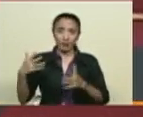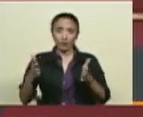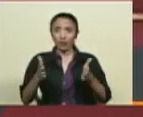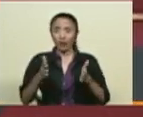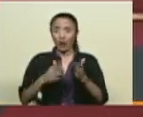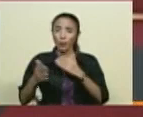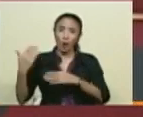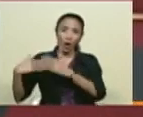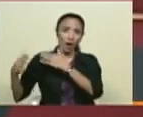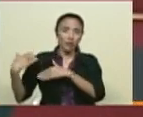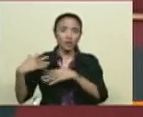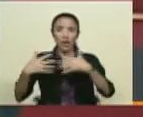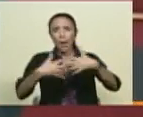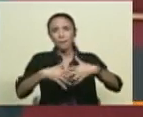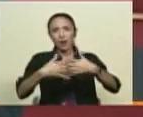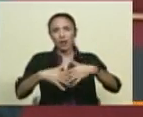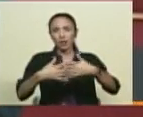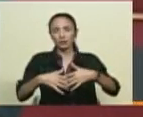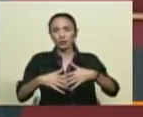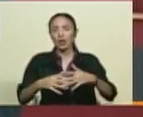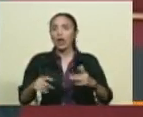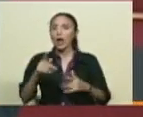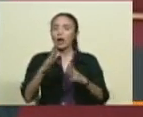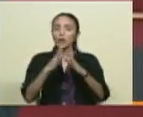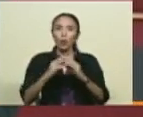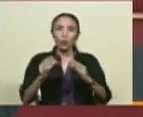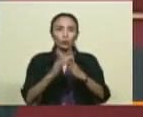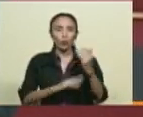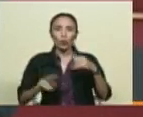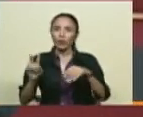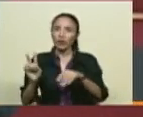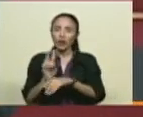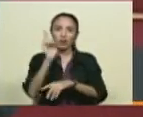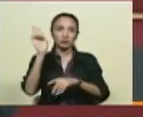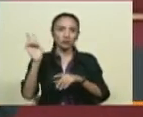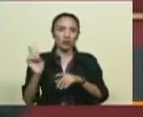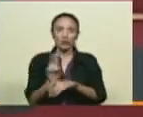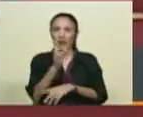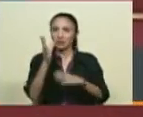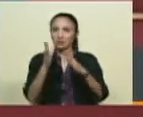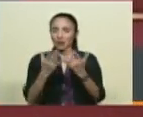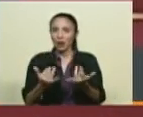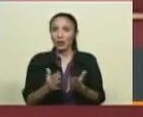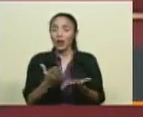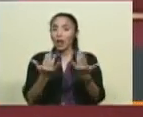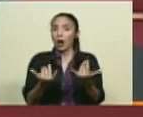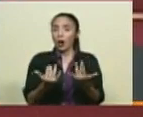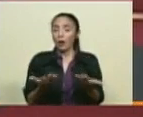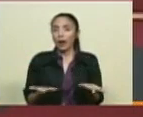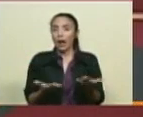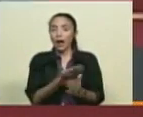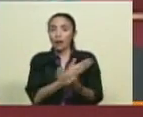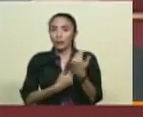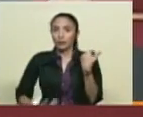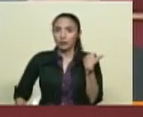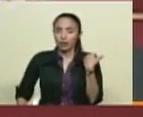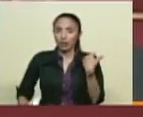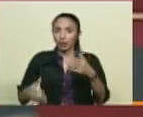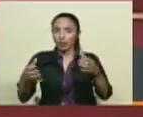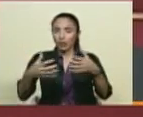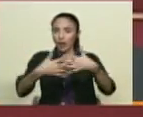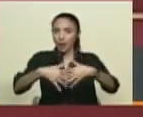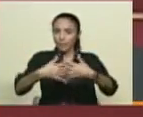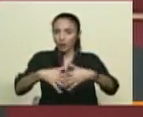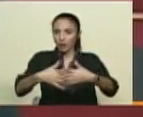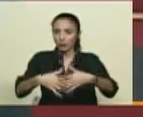ExxonMobil y ellos han querido vengarse. Y ahora es secretario de Estado, el presidente de la ExxonMobil, secretario de Estado, canciller de